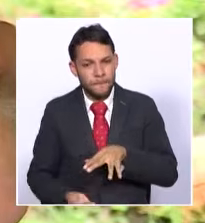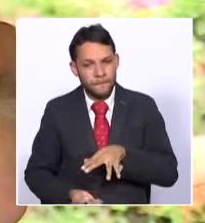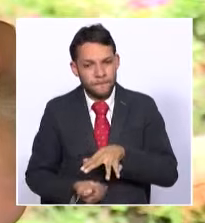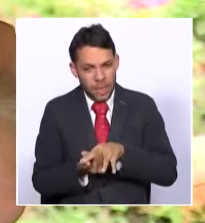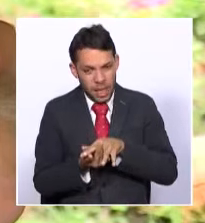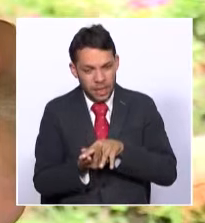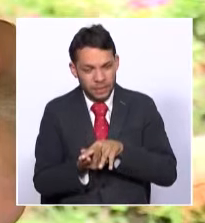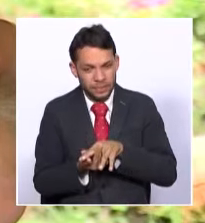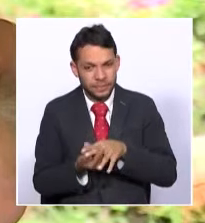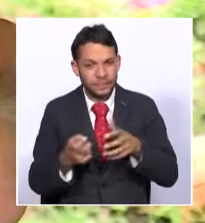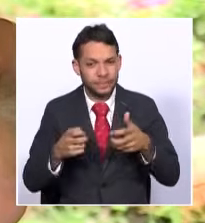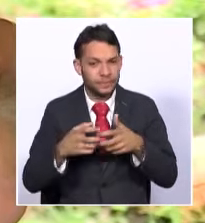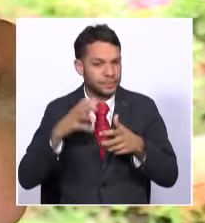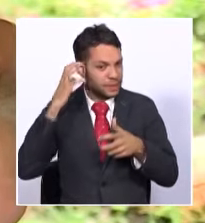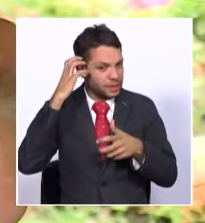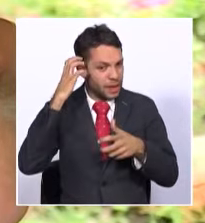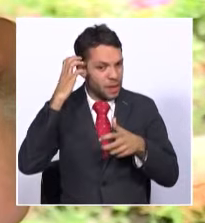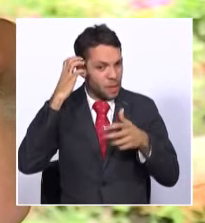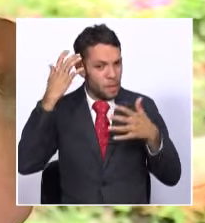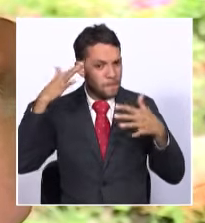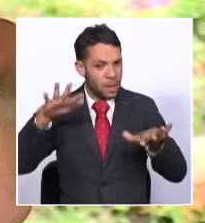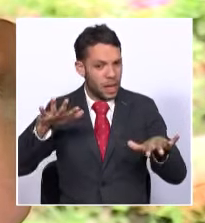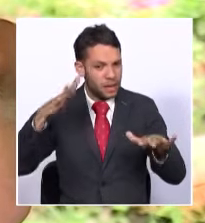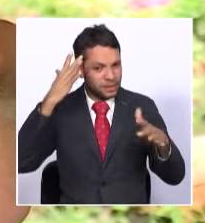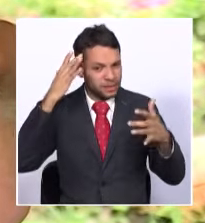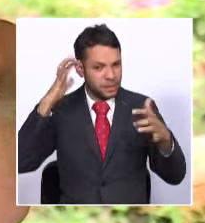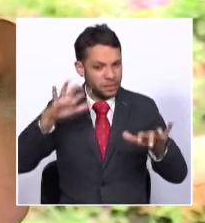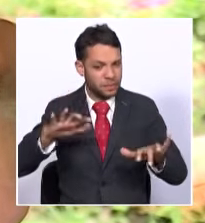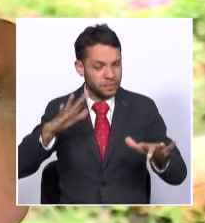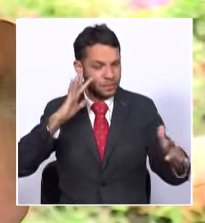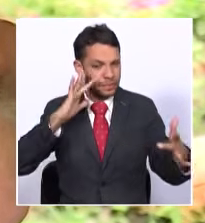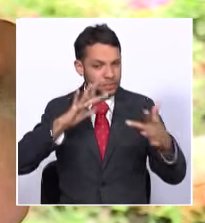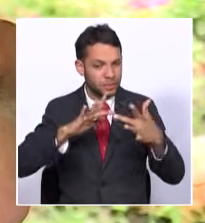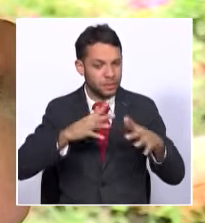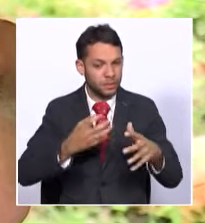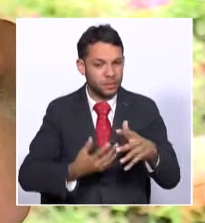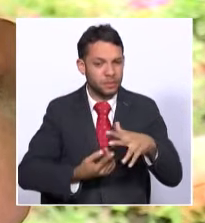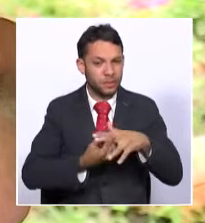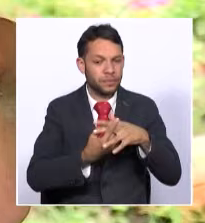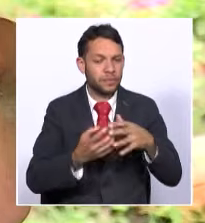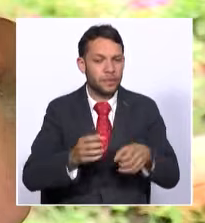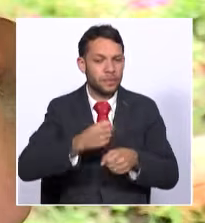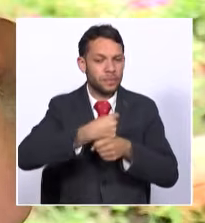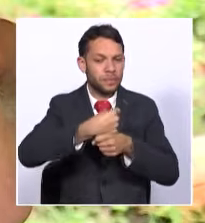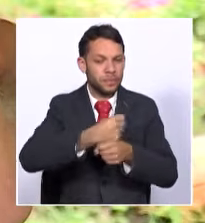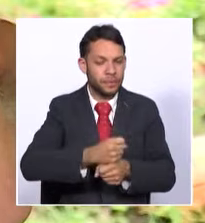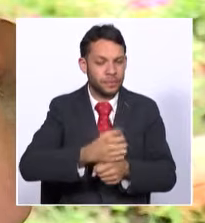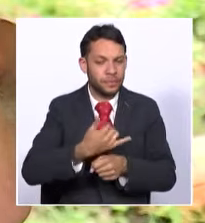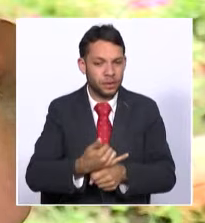aquí sale lo que llama el disco intervertebral,